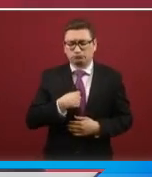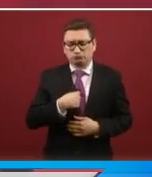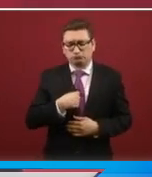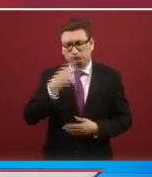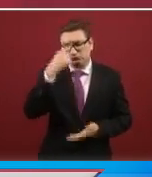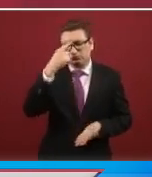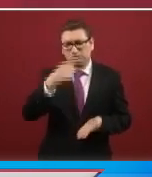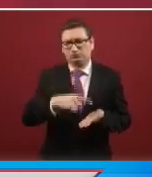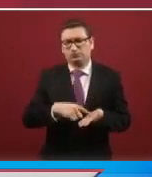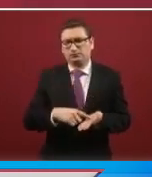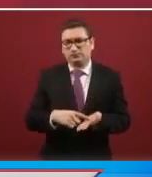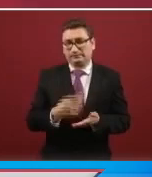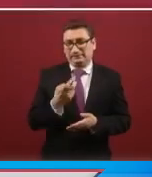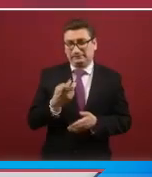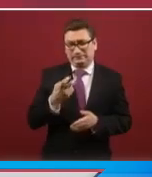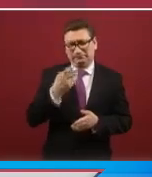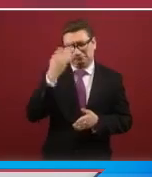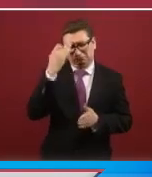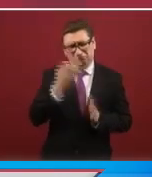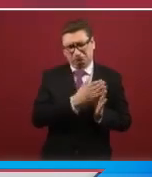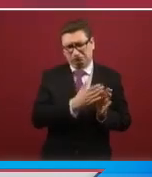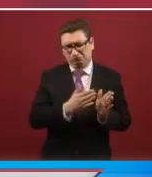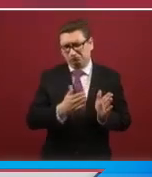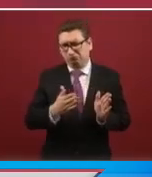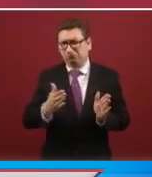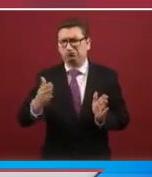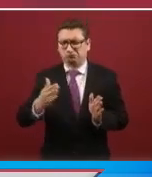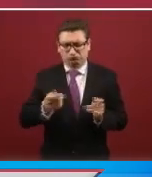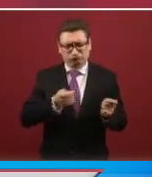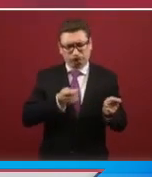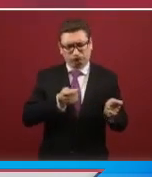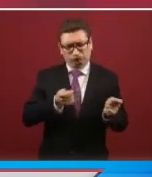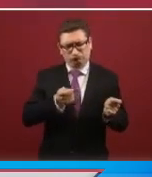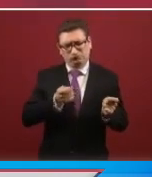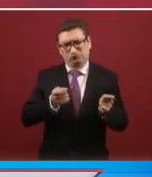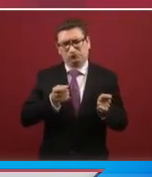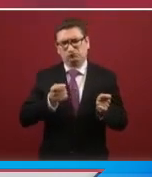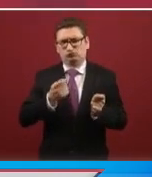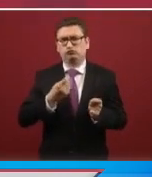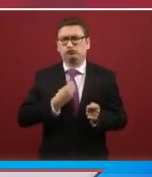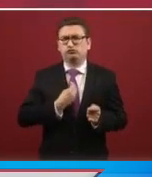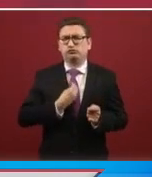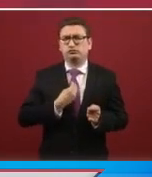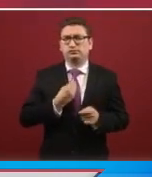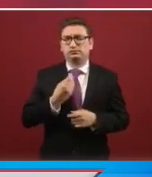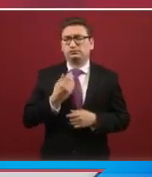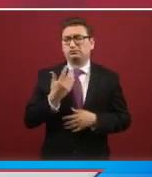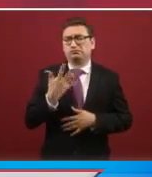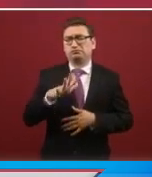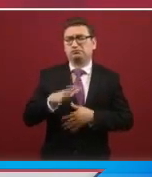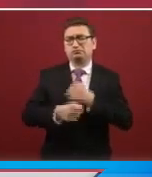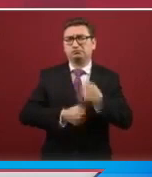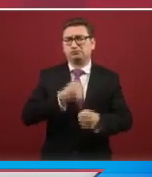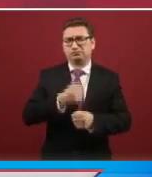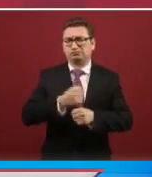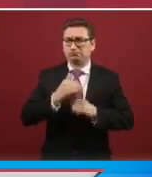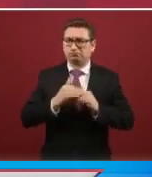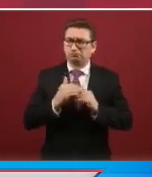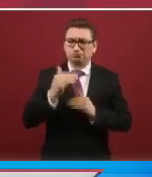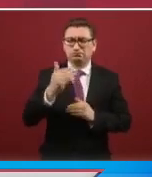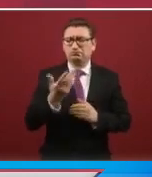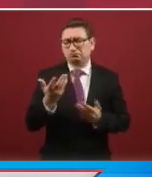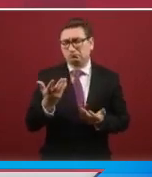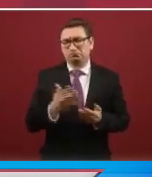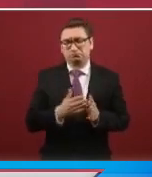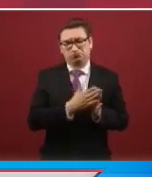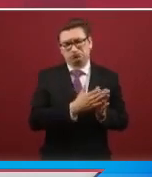Claudia Sheinbaum el número de elementos que participarán en la ciudad. Se atenderá a todo el país con 70,000 elementos, con 150